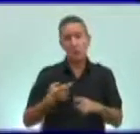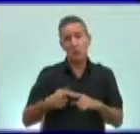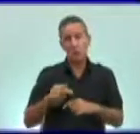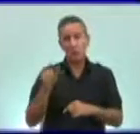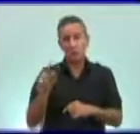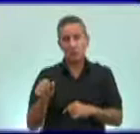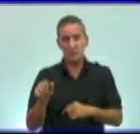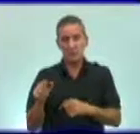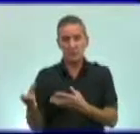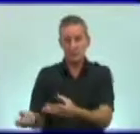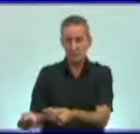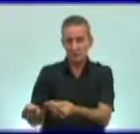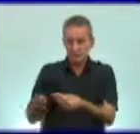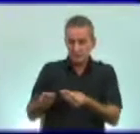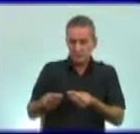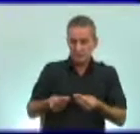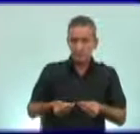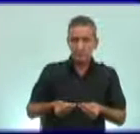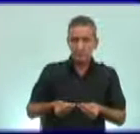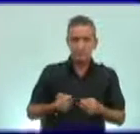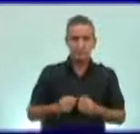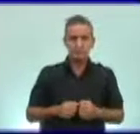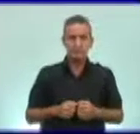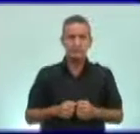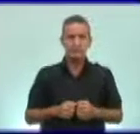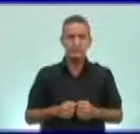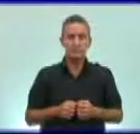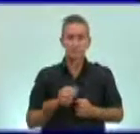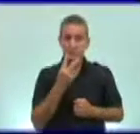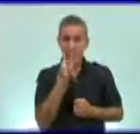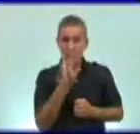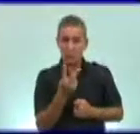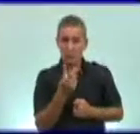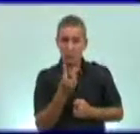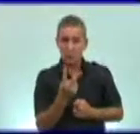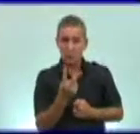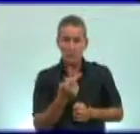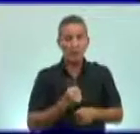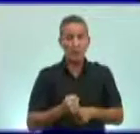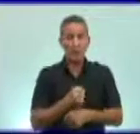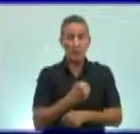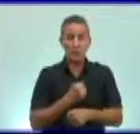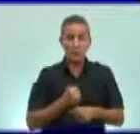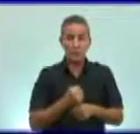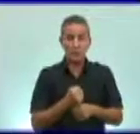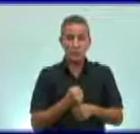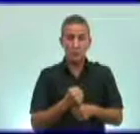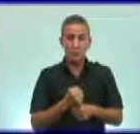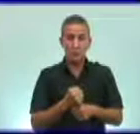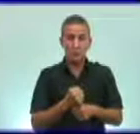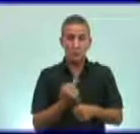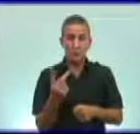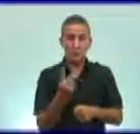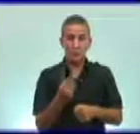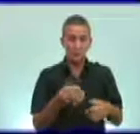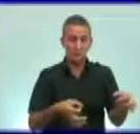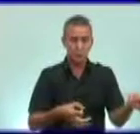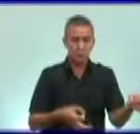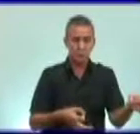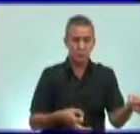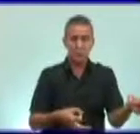Sobre esa base, nosotros, como ustedes observan en pantalla, utilizamos al menos dos documentos. Uno es